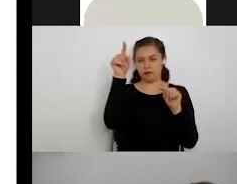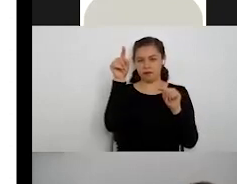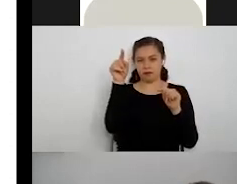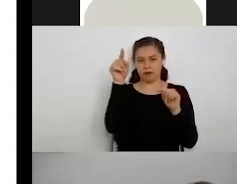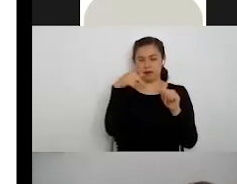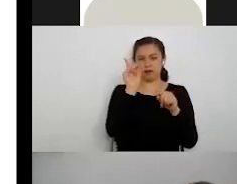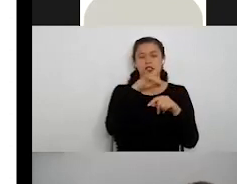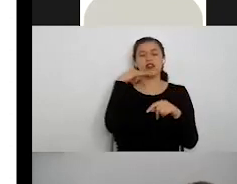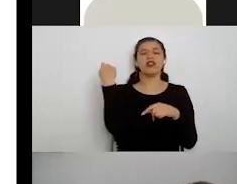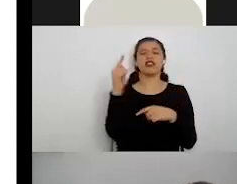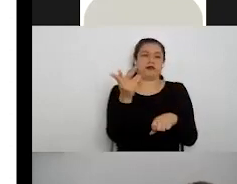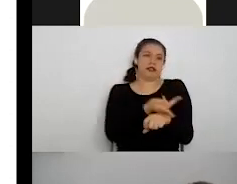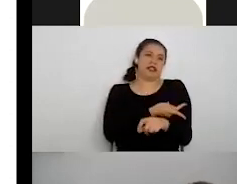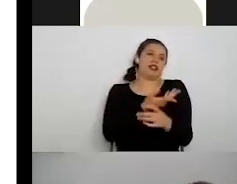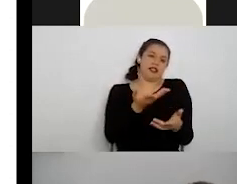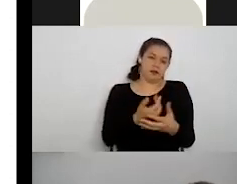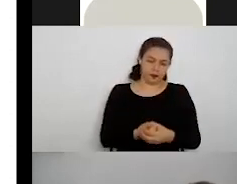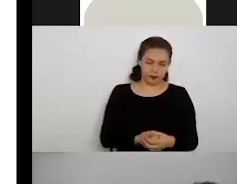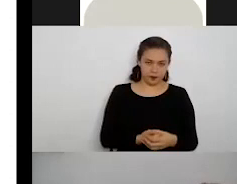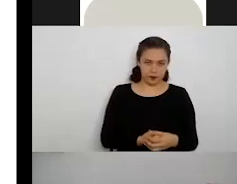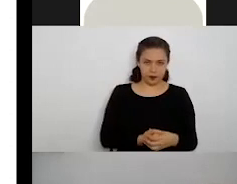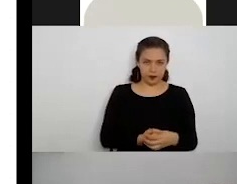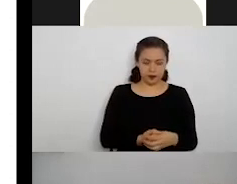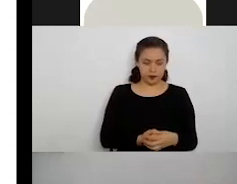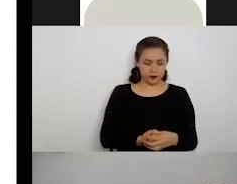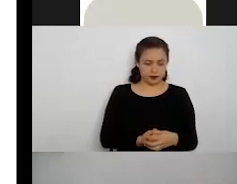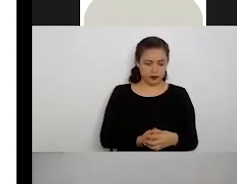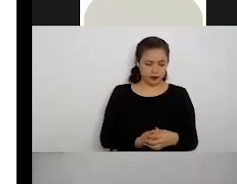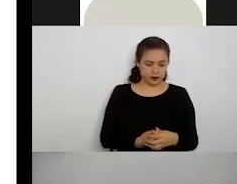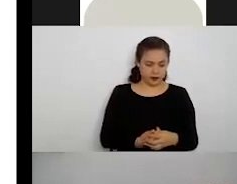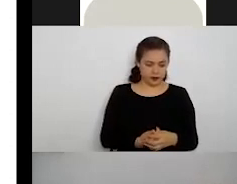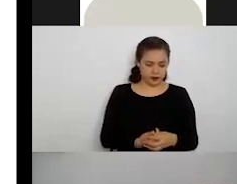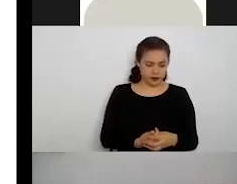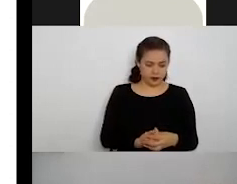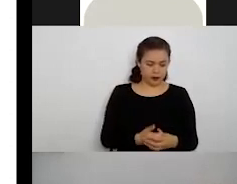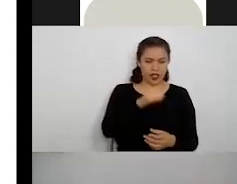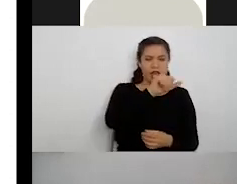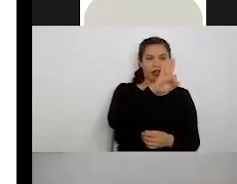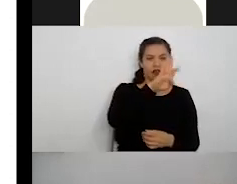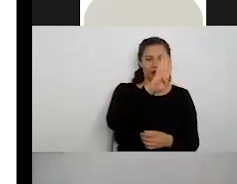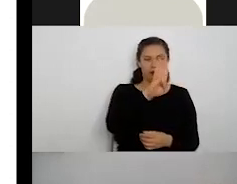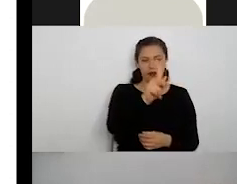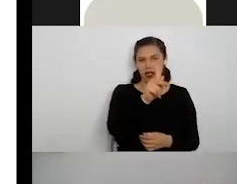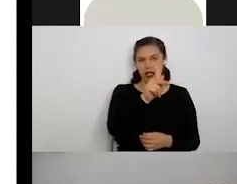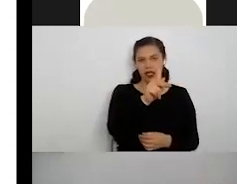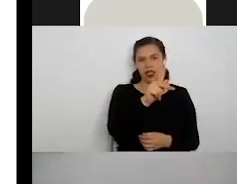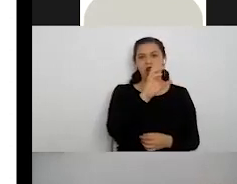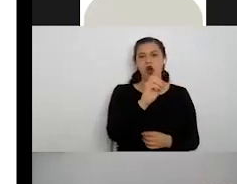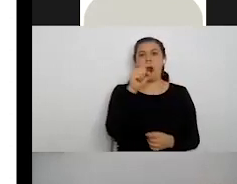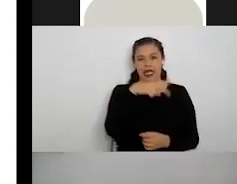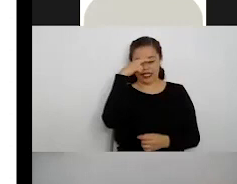hizo Chile? Chile lo que hizo es la mitad de lo que son las AFPs o lo que son las AFORES